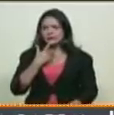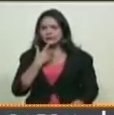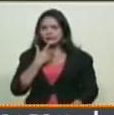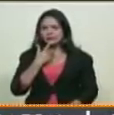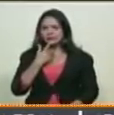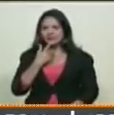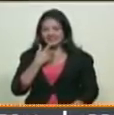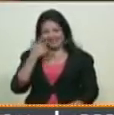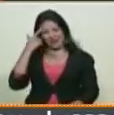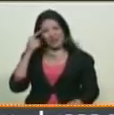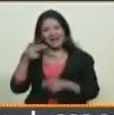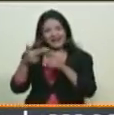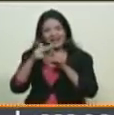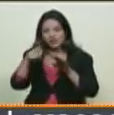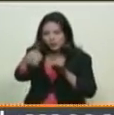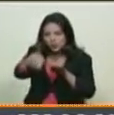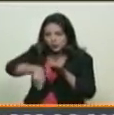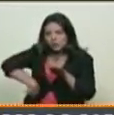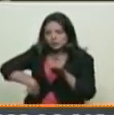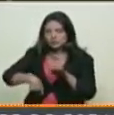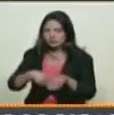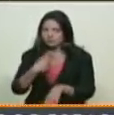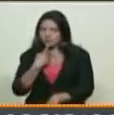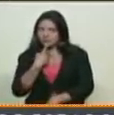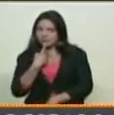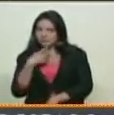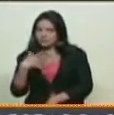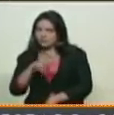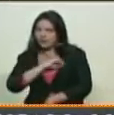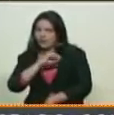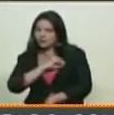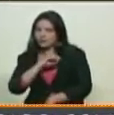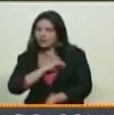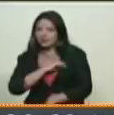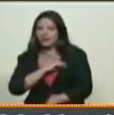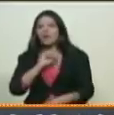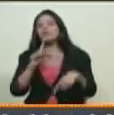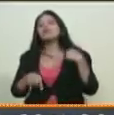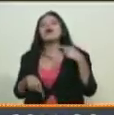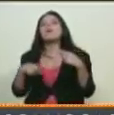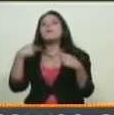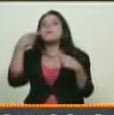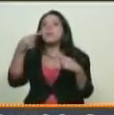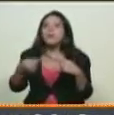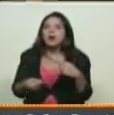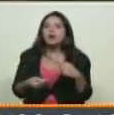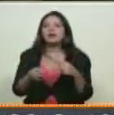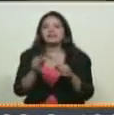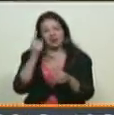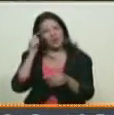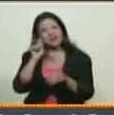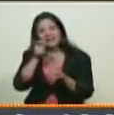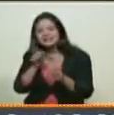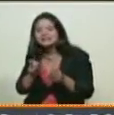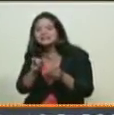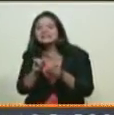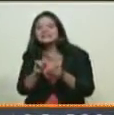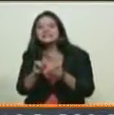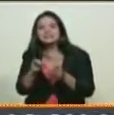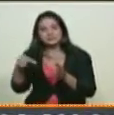de crédito creados porque van con la troqueladora que ella y luego bueno fueron de chico sano y en tarjeta